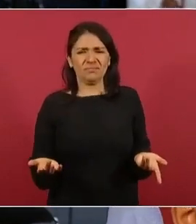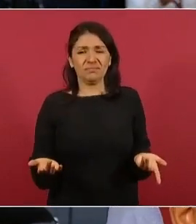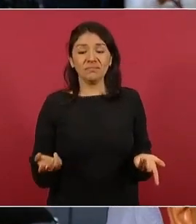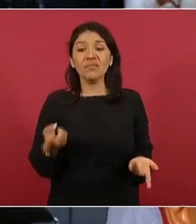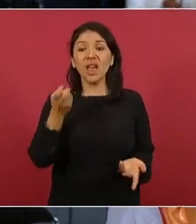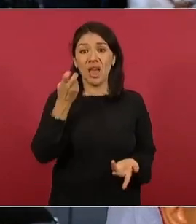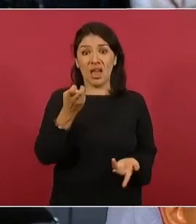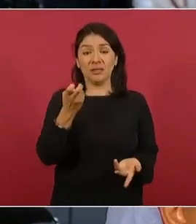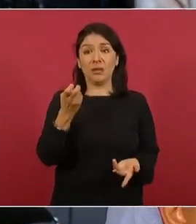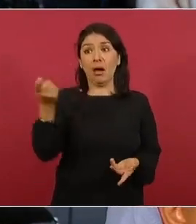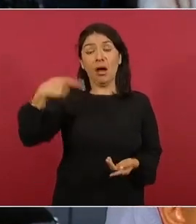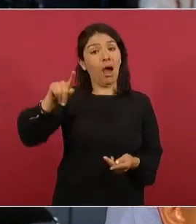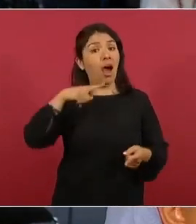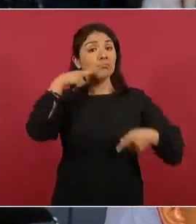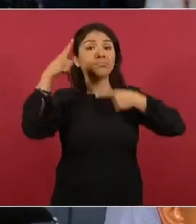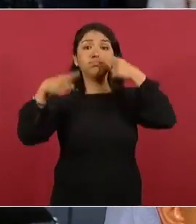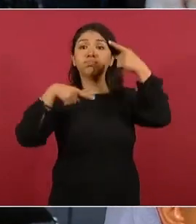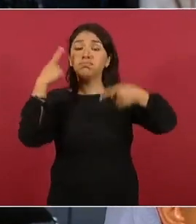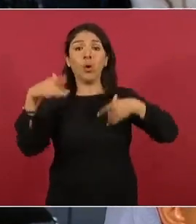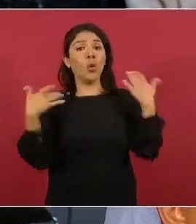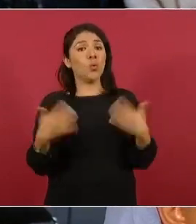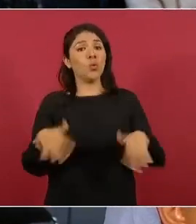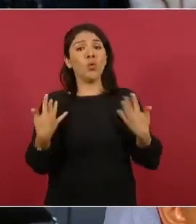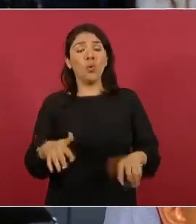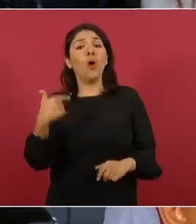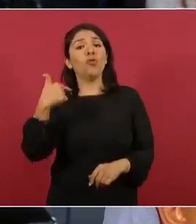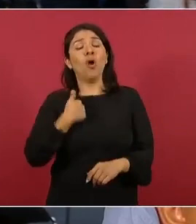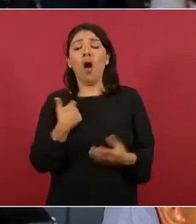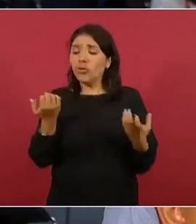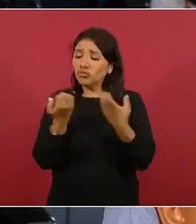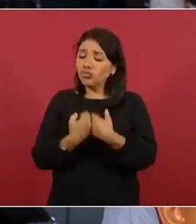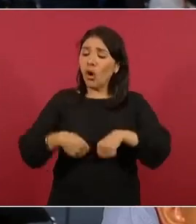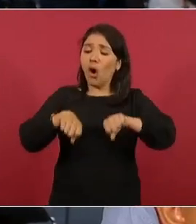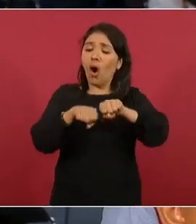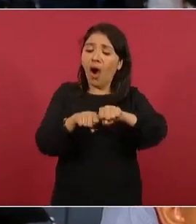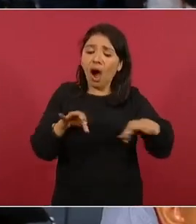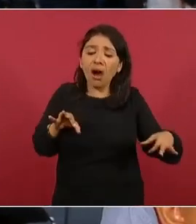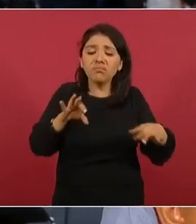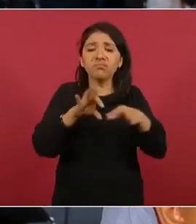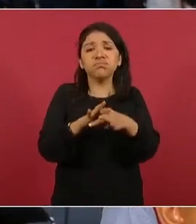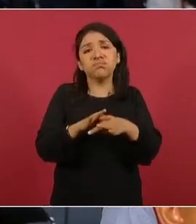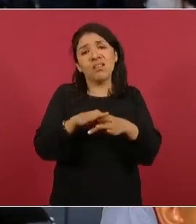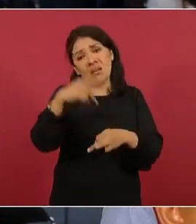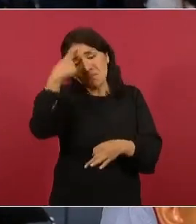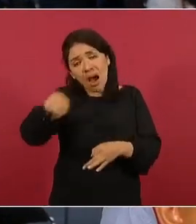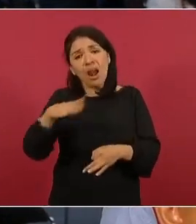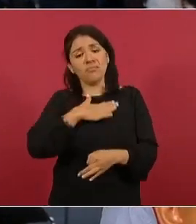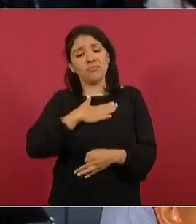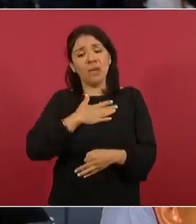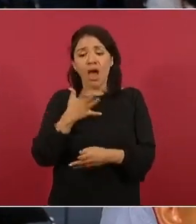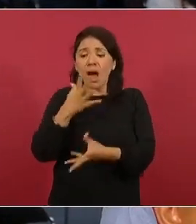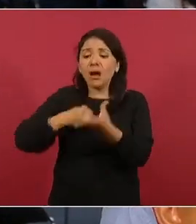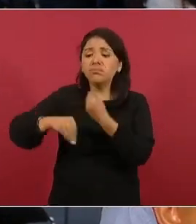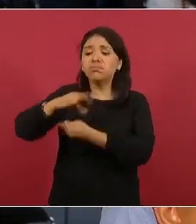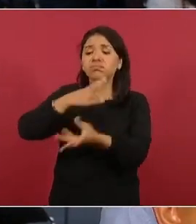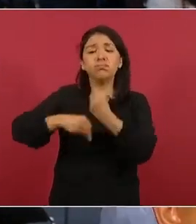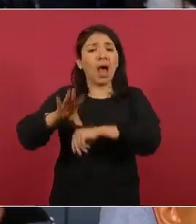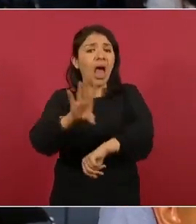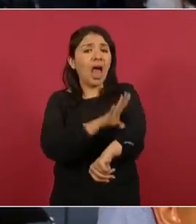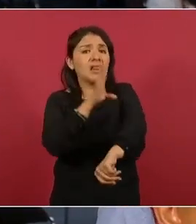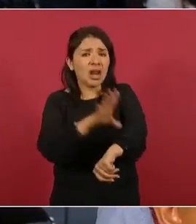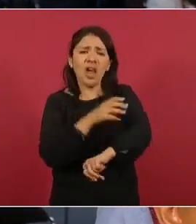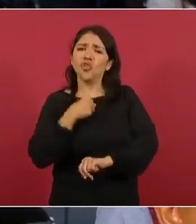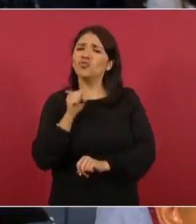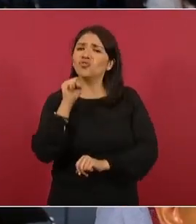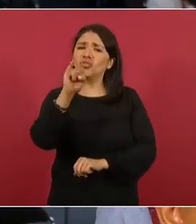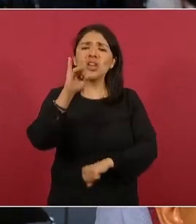se llenan la boca de decir que están en una sociedad de autoabasto y que están a favor